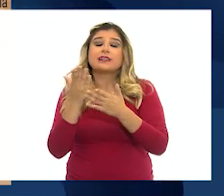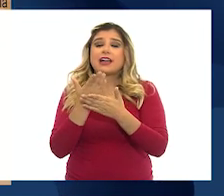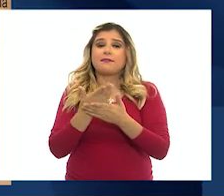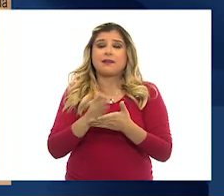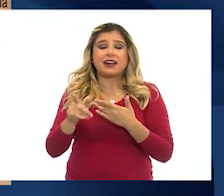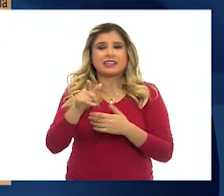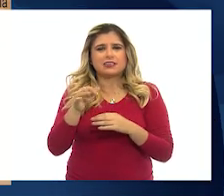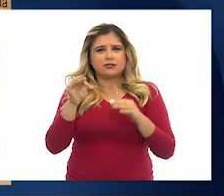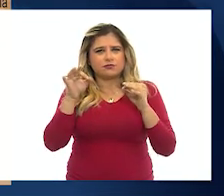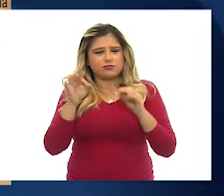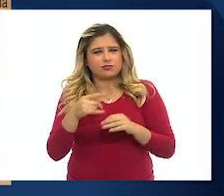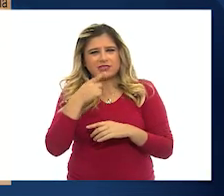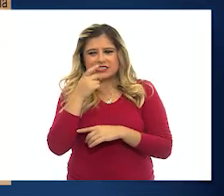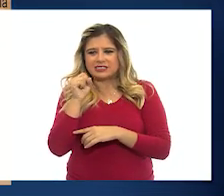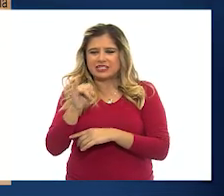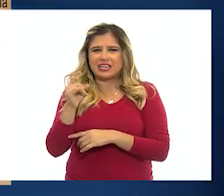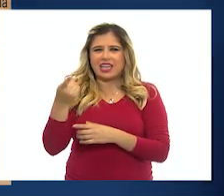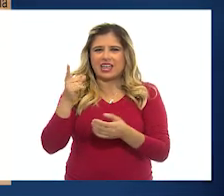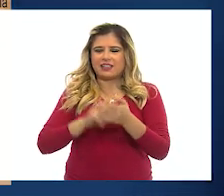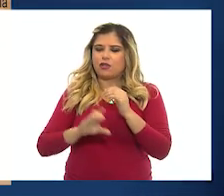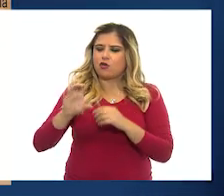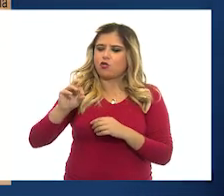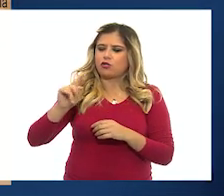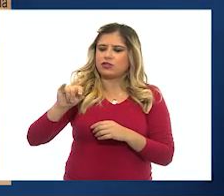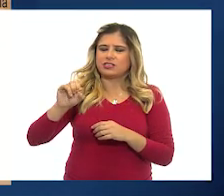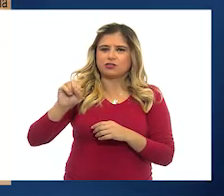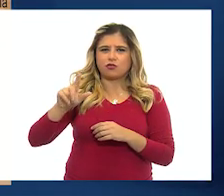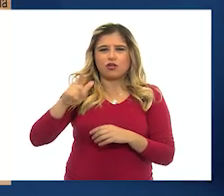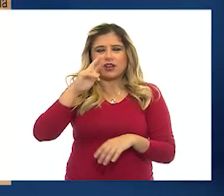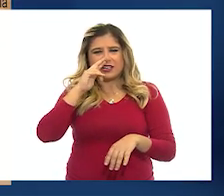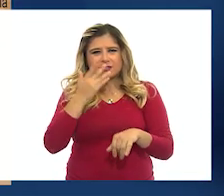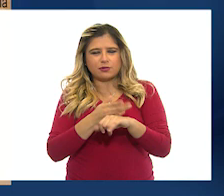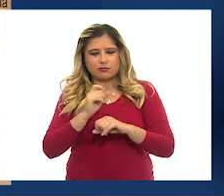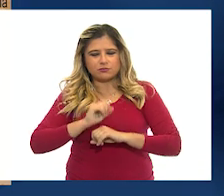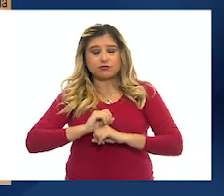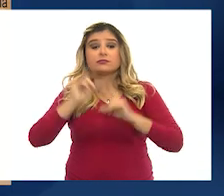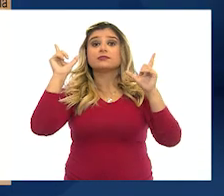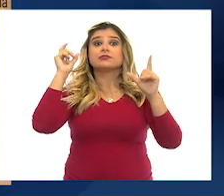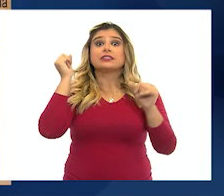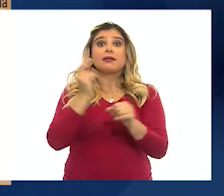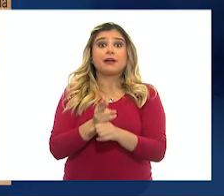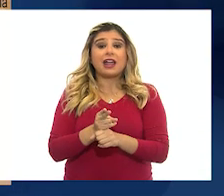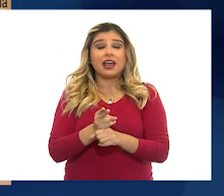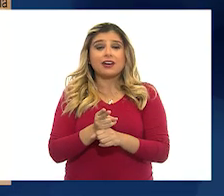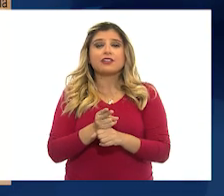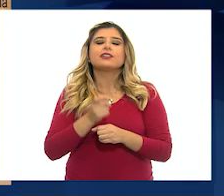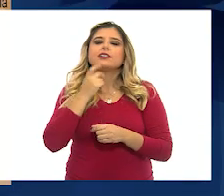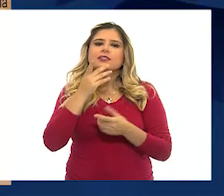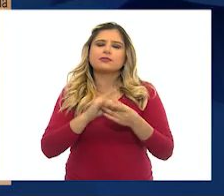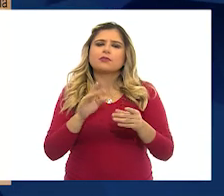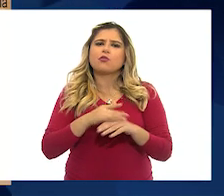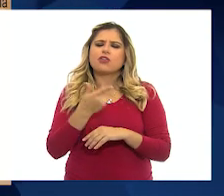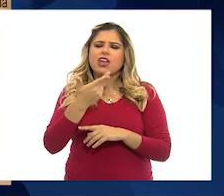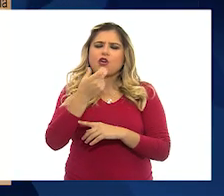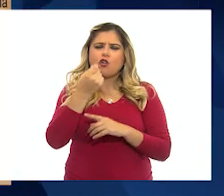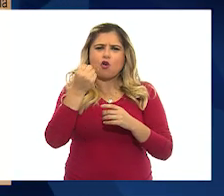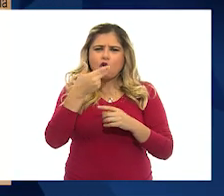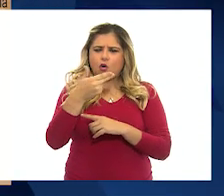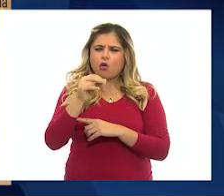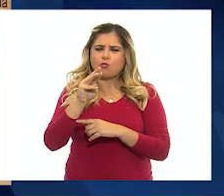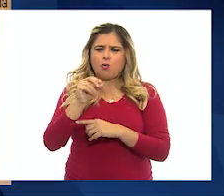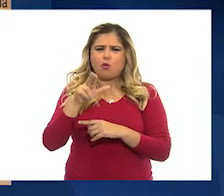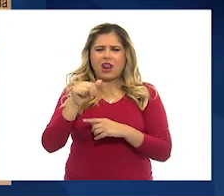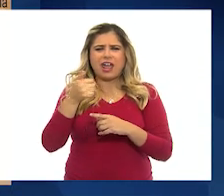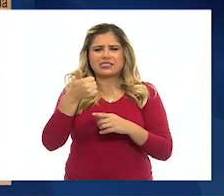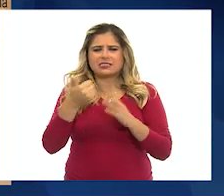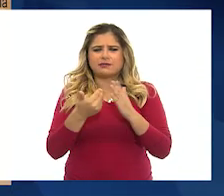la afirmación sobre que la hormona cortisol es la responsable de nuestro despertar tampoco explica por qué dicha hormona se libera poco antes de